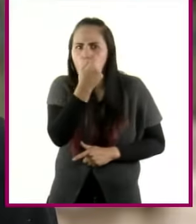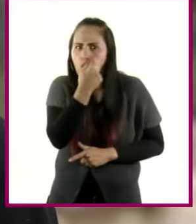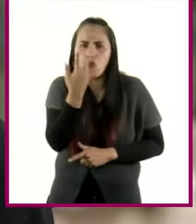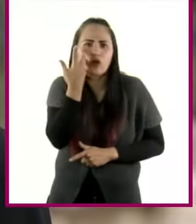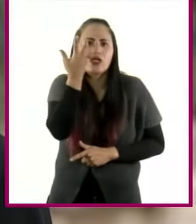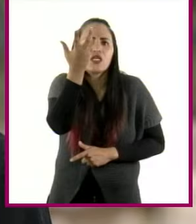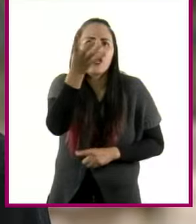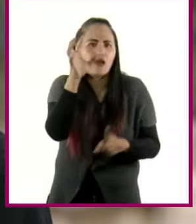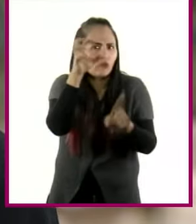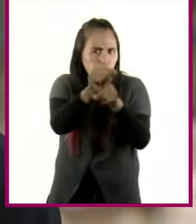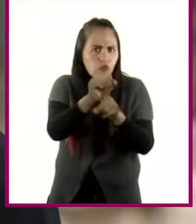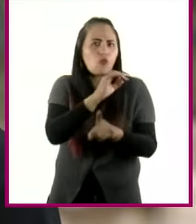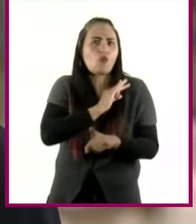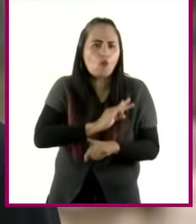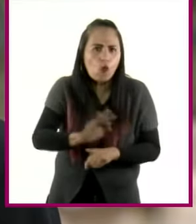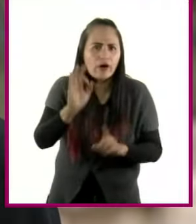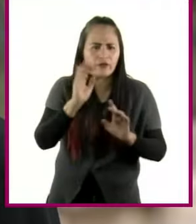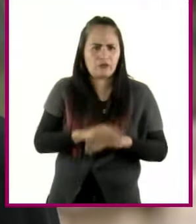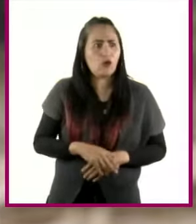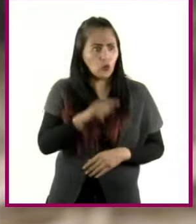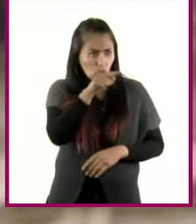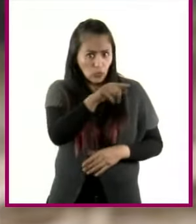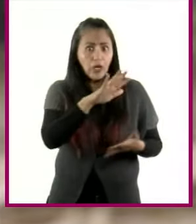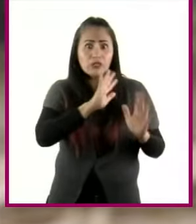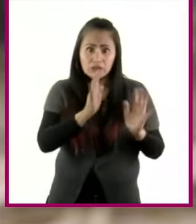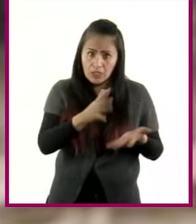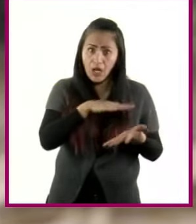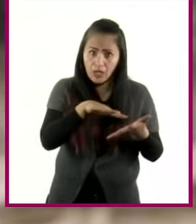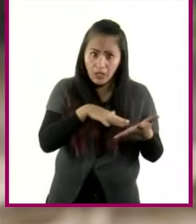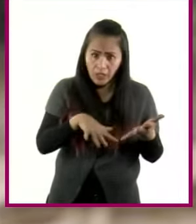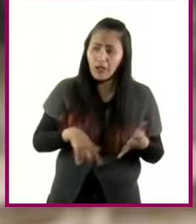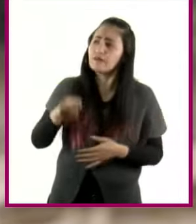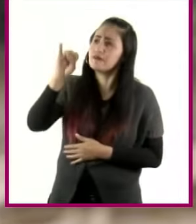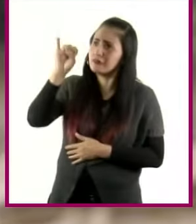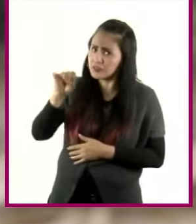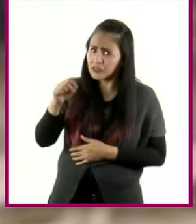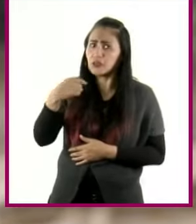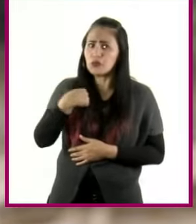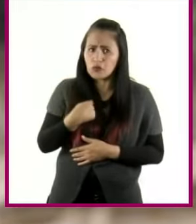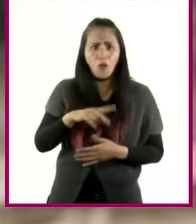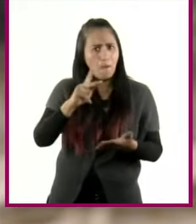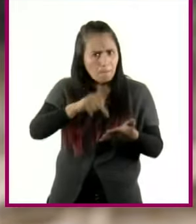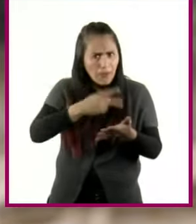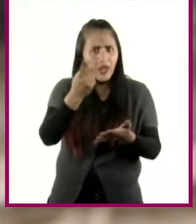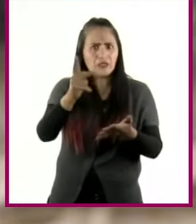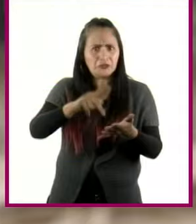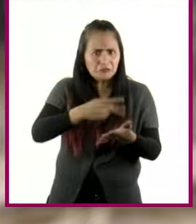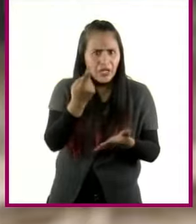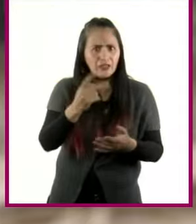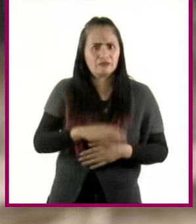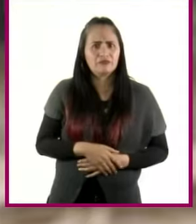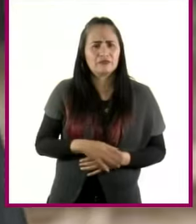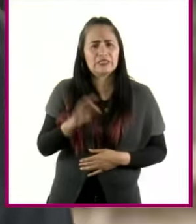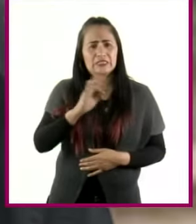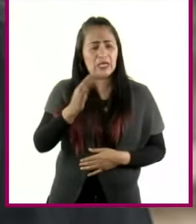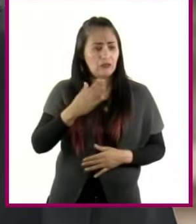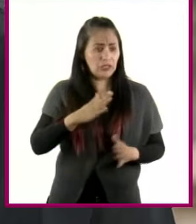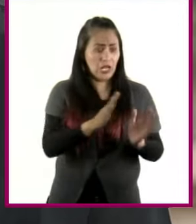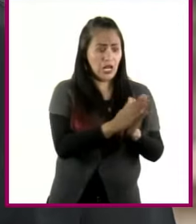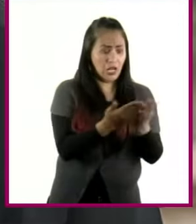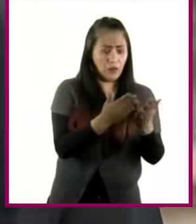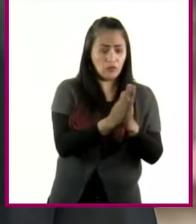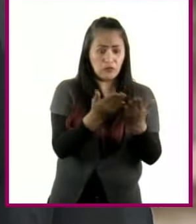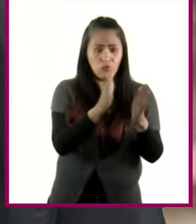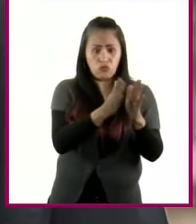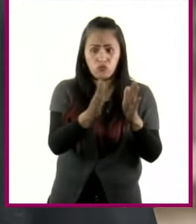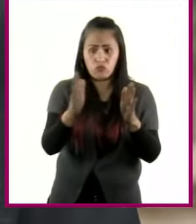convertirse. Órale, don Miguel. ¿A poco ya lo leyó? Claro, lo hago cada que puedo. Sería un desperdicio tener a mi alcance todos